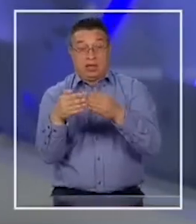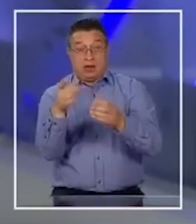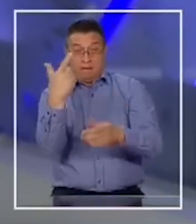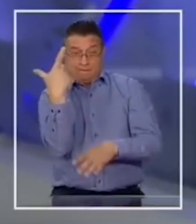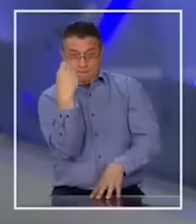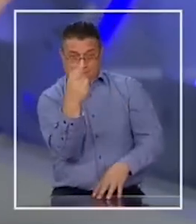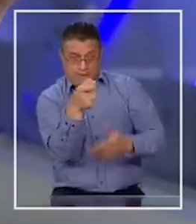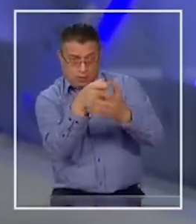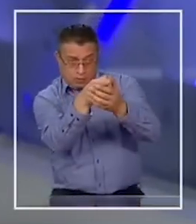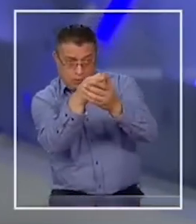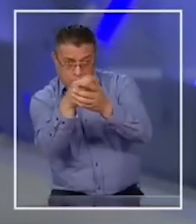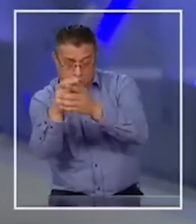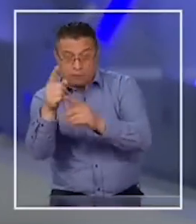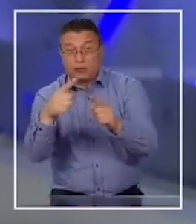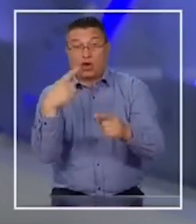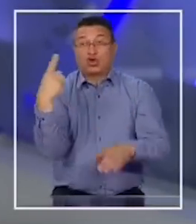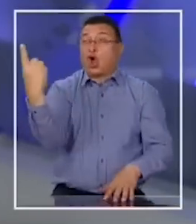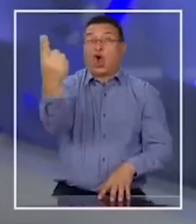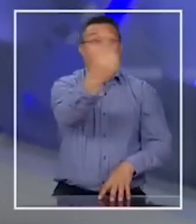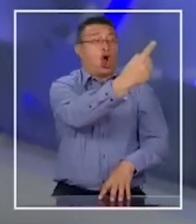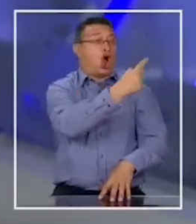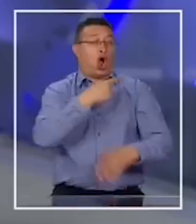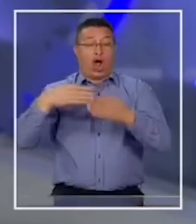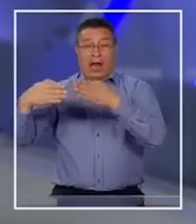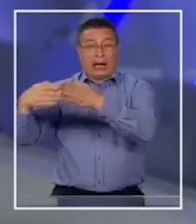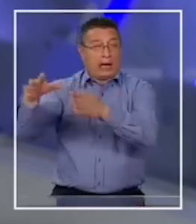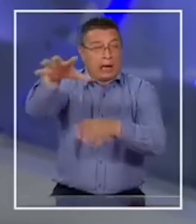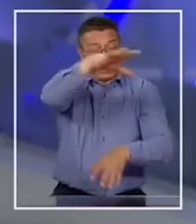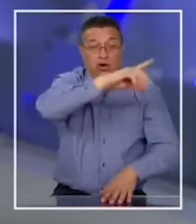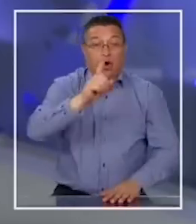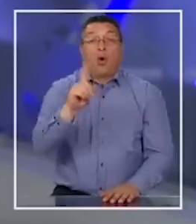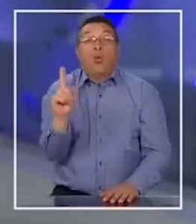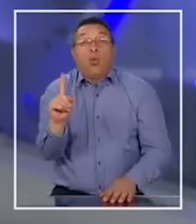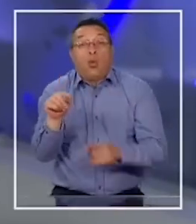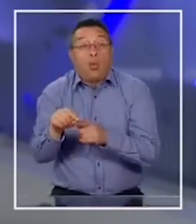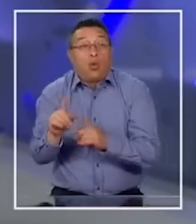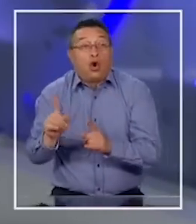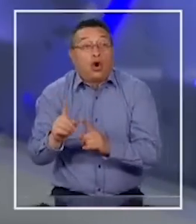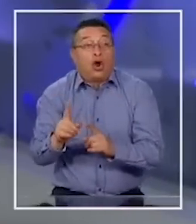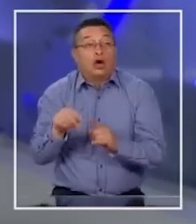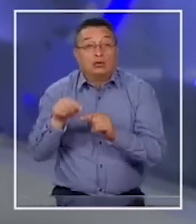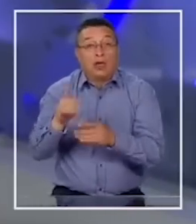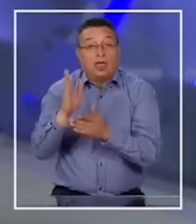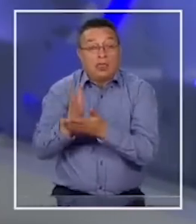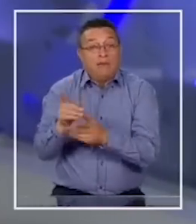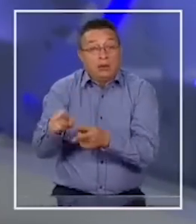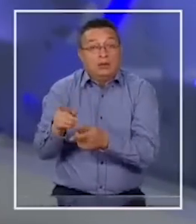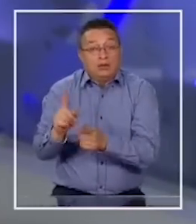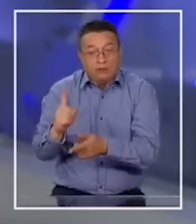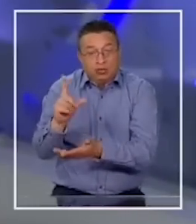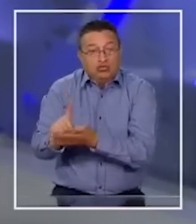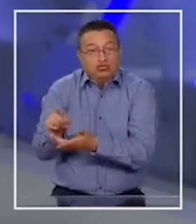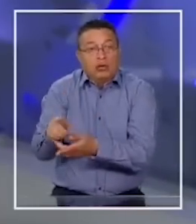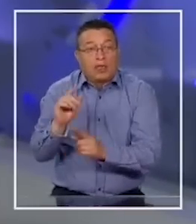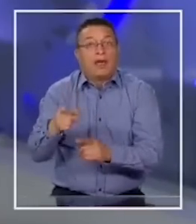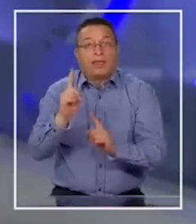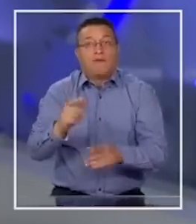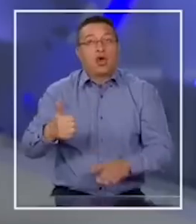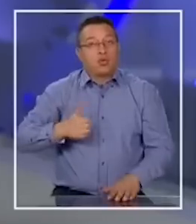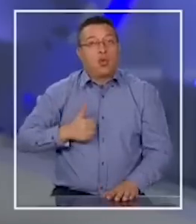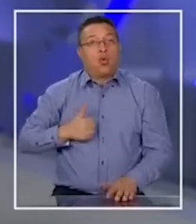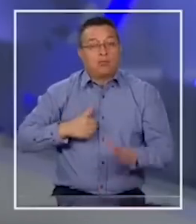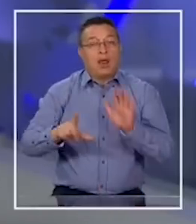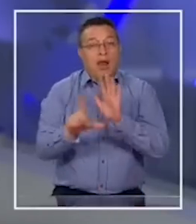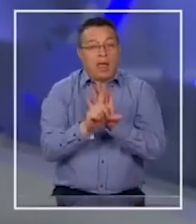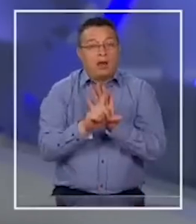y no se controlan toda la esquina se controla en una no hay que controlar la velocidad en esa esquina Claro que sí primero porque hay que hacer cumplir